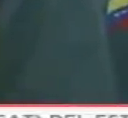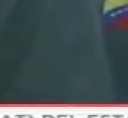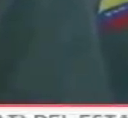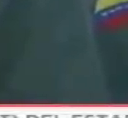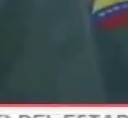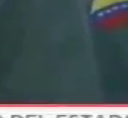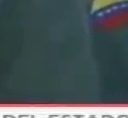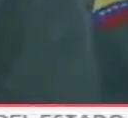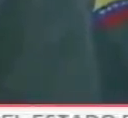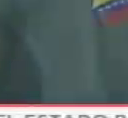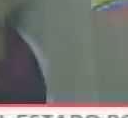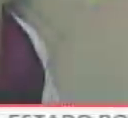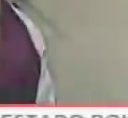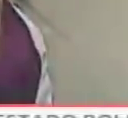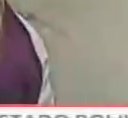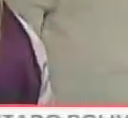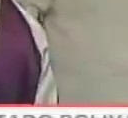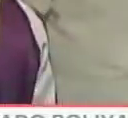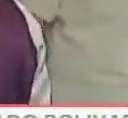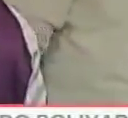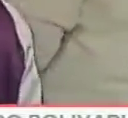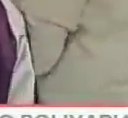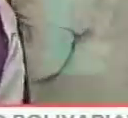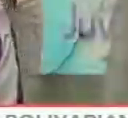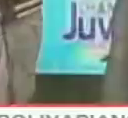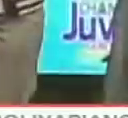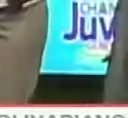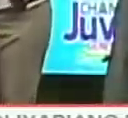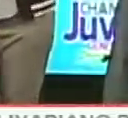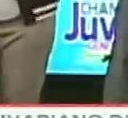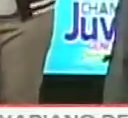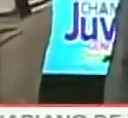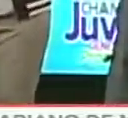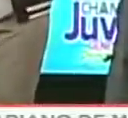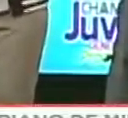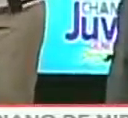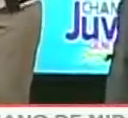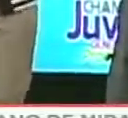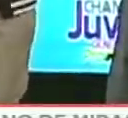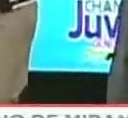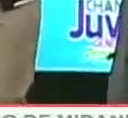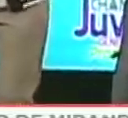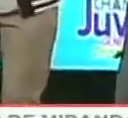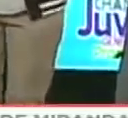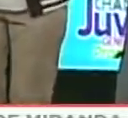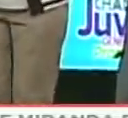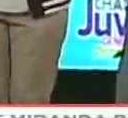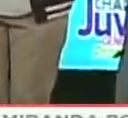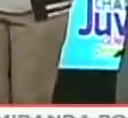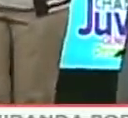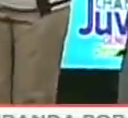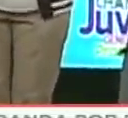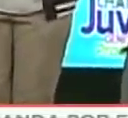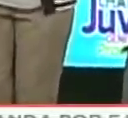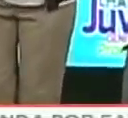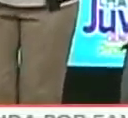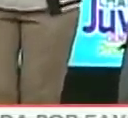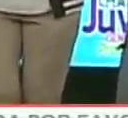el mío, yo no quiero otro, no, no, que va. Maduro